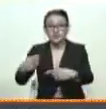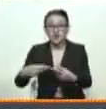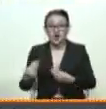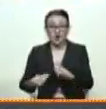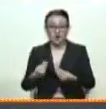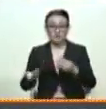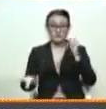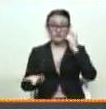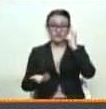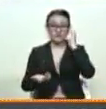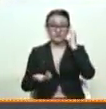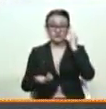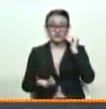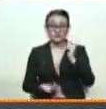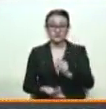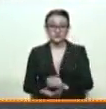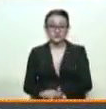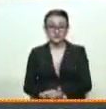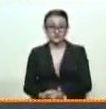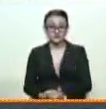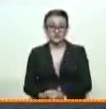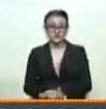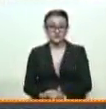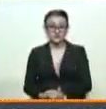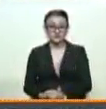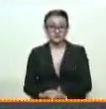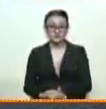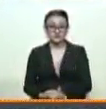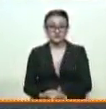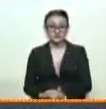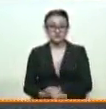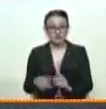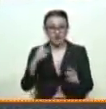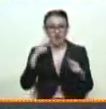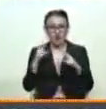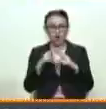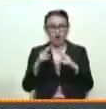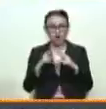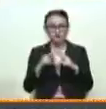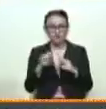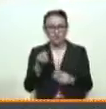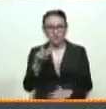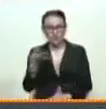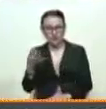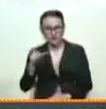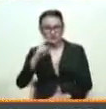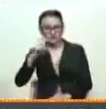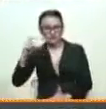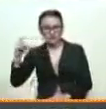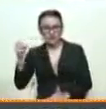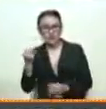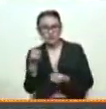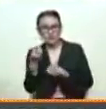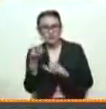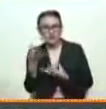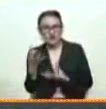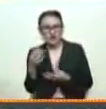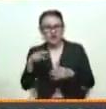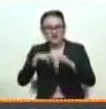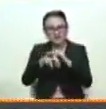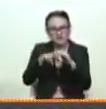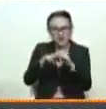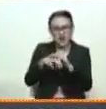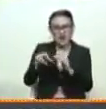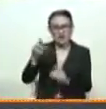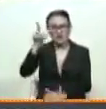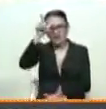las consecuencias, porque si conocemos las cifras de los desplazados, los refugiados de